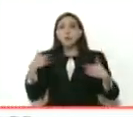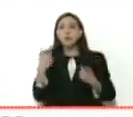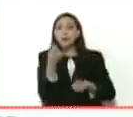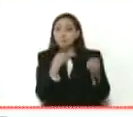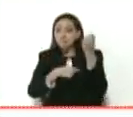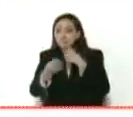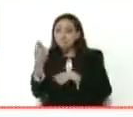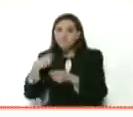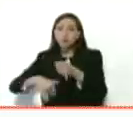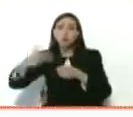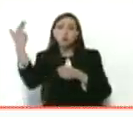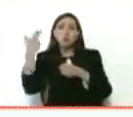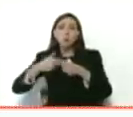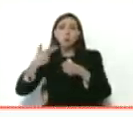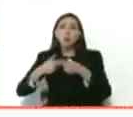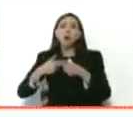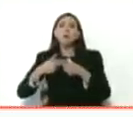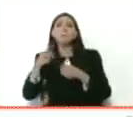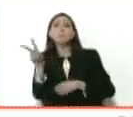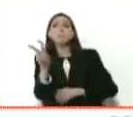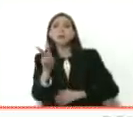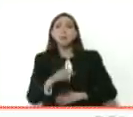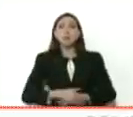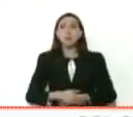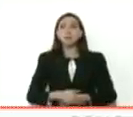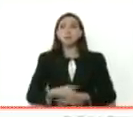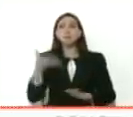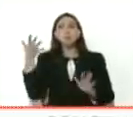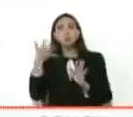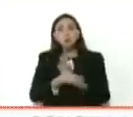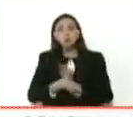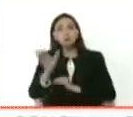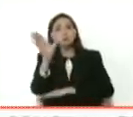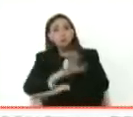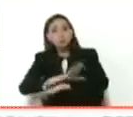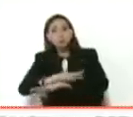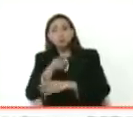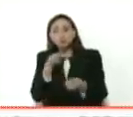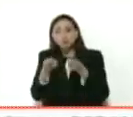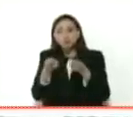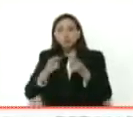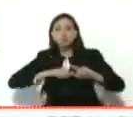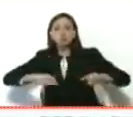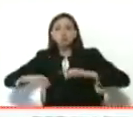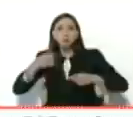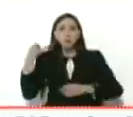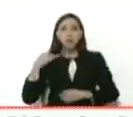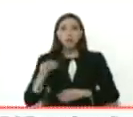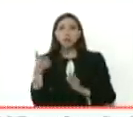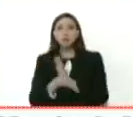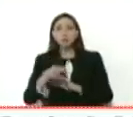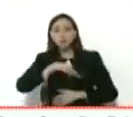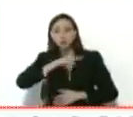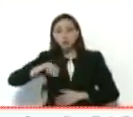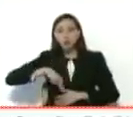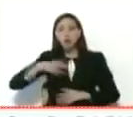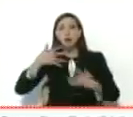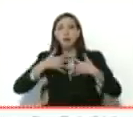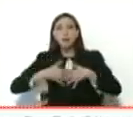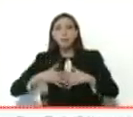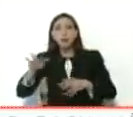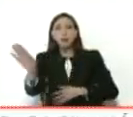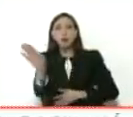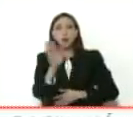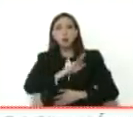y comercio del petróleo venezolano y sobre la capacidad logística de nuestra empresa estadal y sus